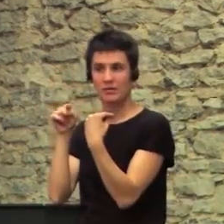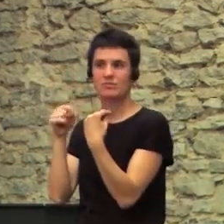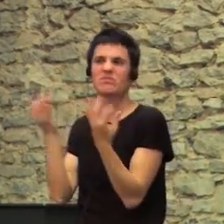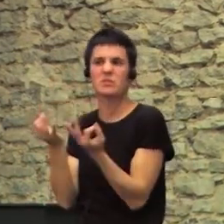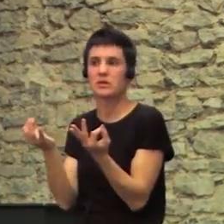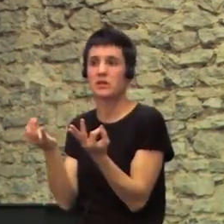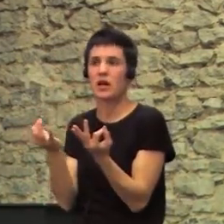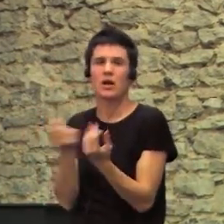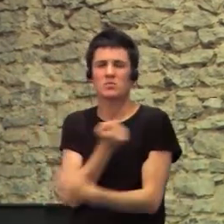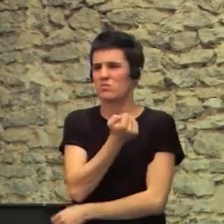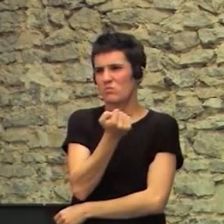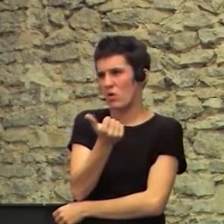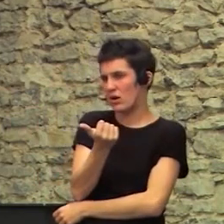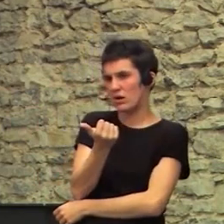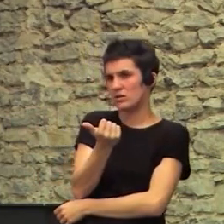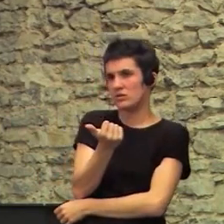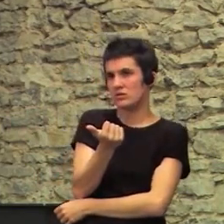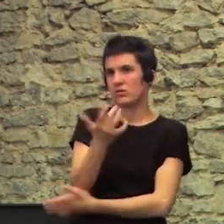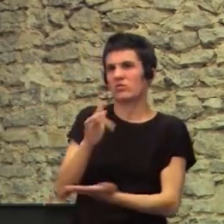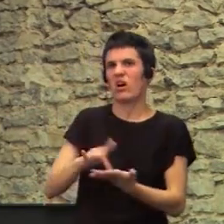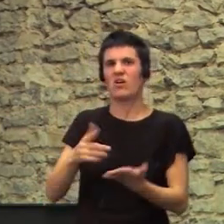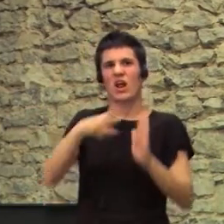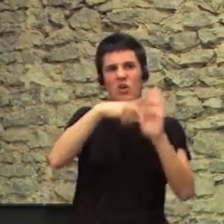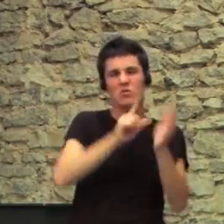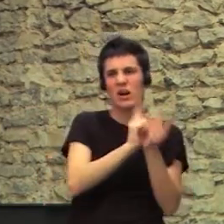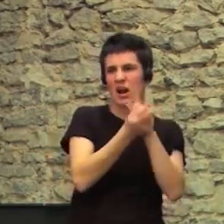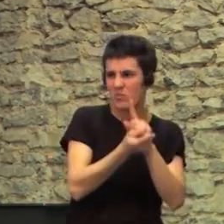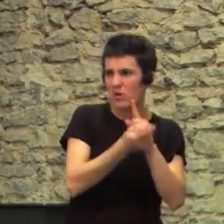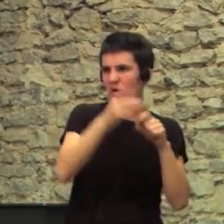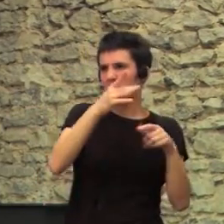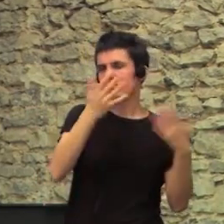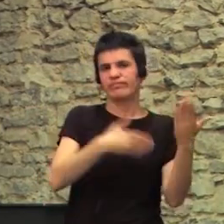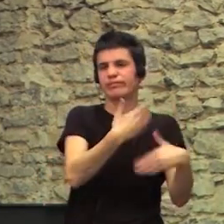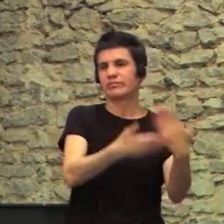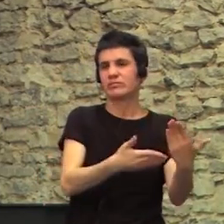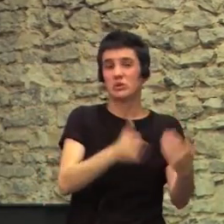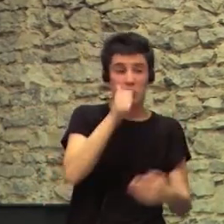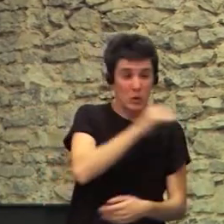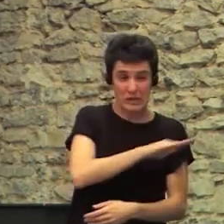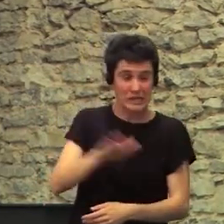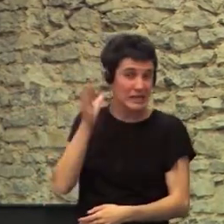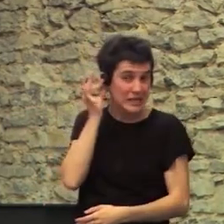tan poquitas, en el momento que estamos, de cambio de protocolos, de tal, de todo, hay muy poquitas niñas,